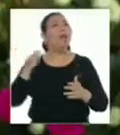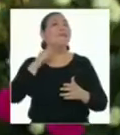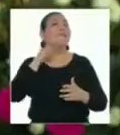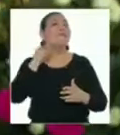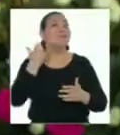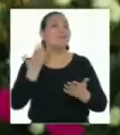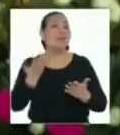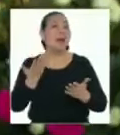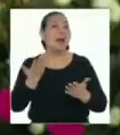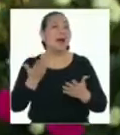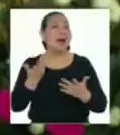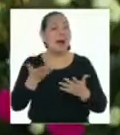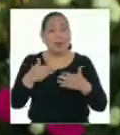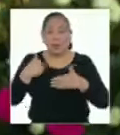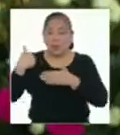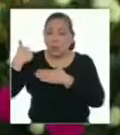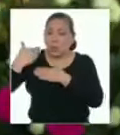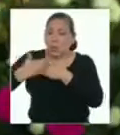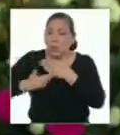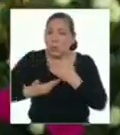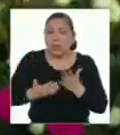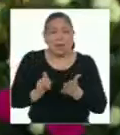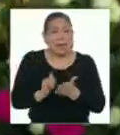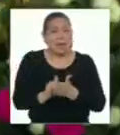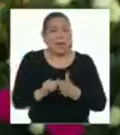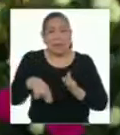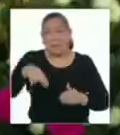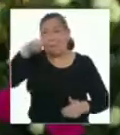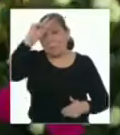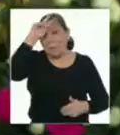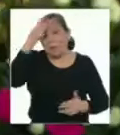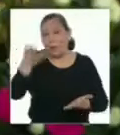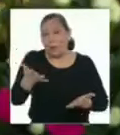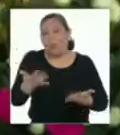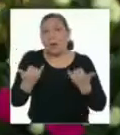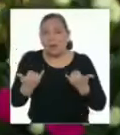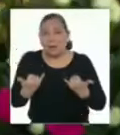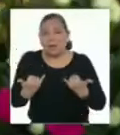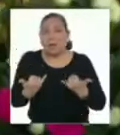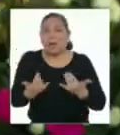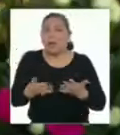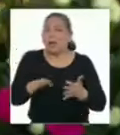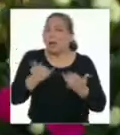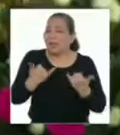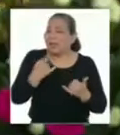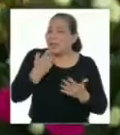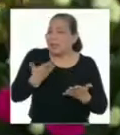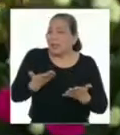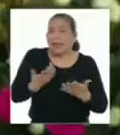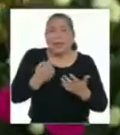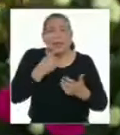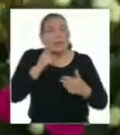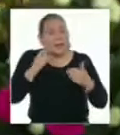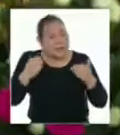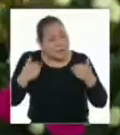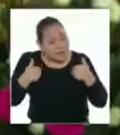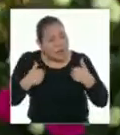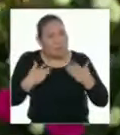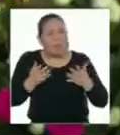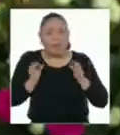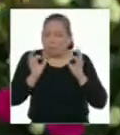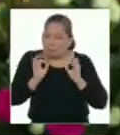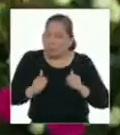y ahora en nuestra vida episcopal, que en nuestro país, en nuestra nación, en nuestra patria, debemos